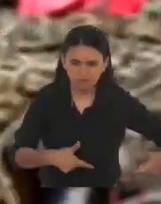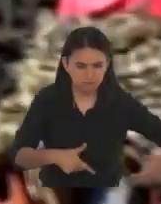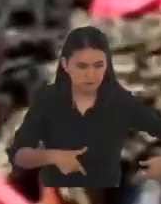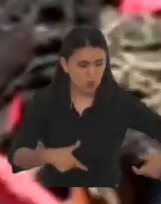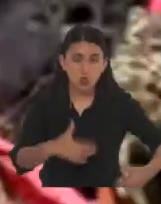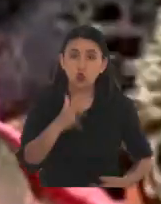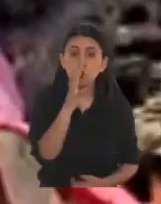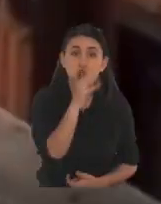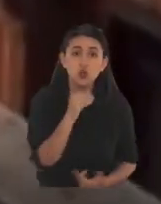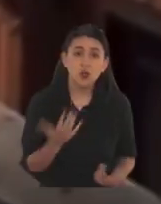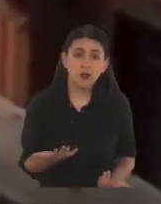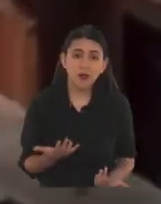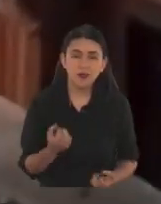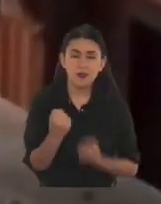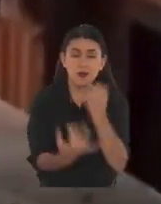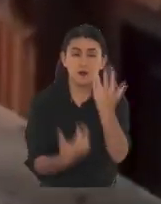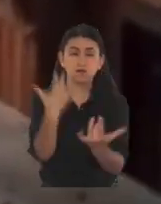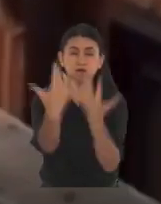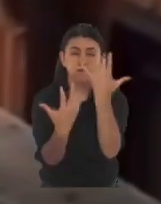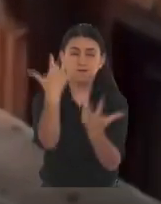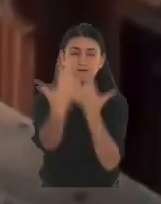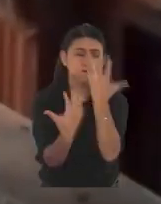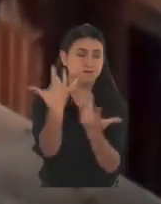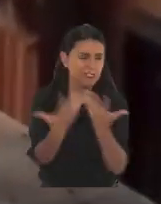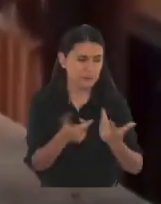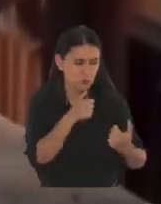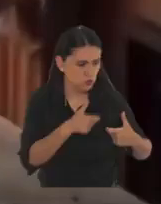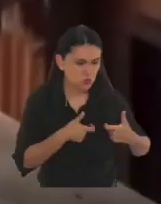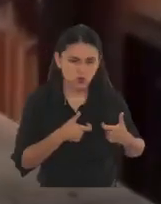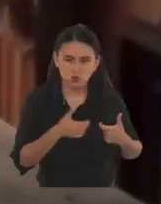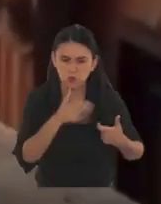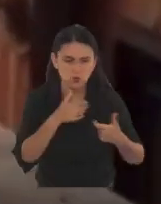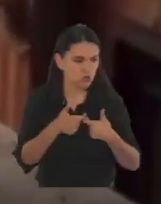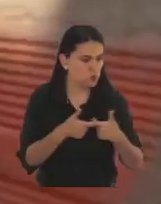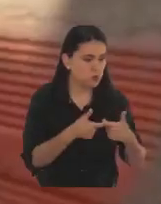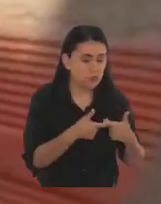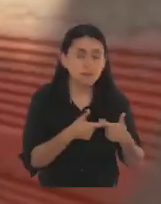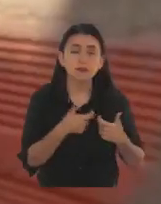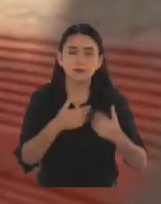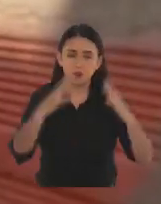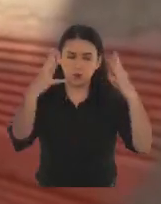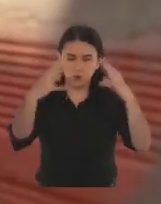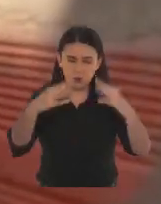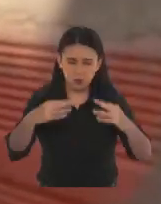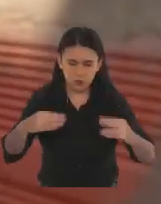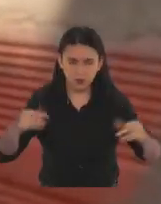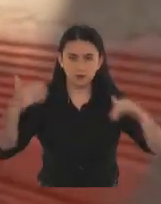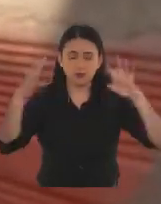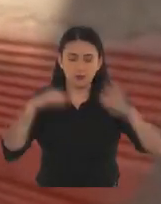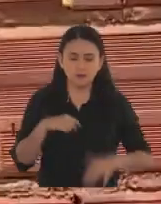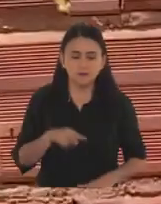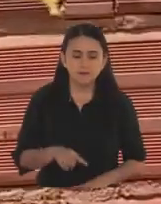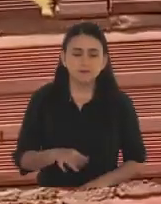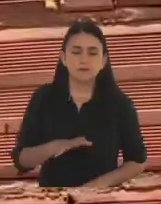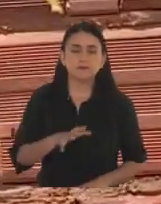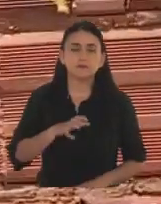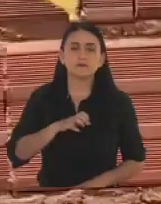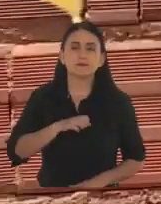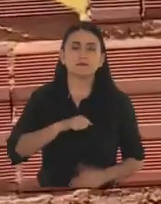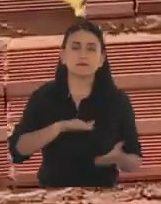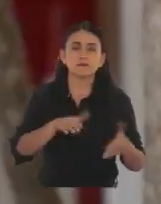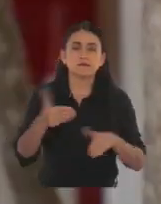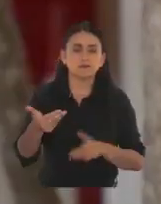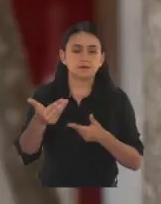a su paso, descubrieron que en medio de ellas había quedado el cuerpo de un bebé de 3 años que no pudo escapar de la